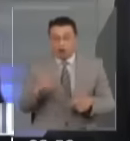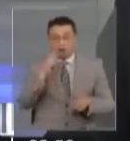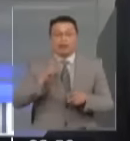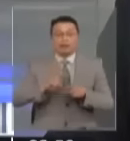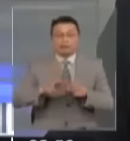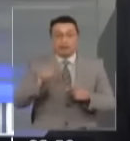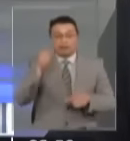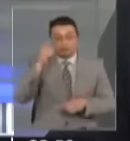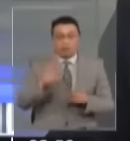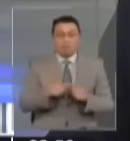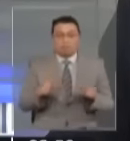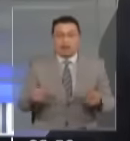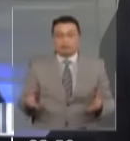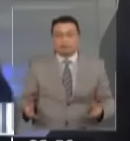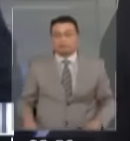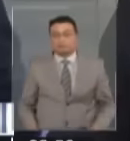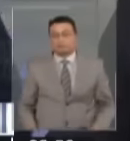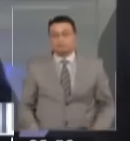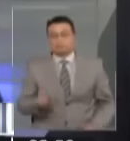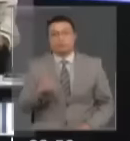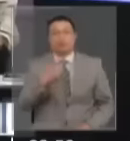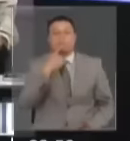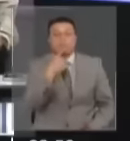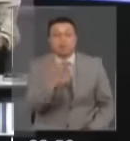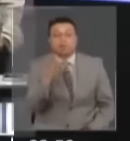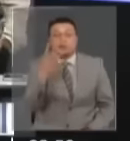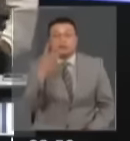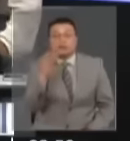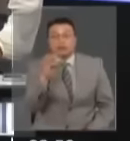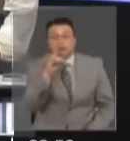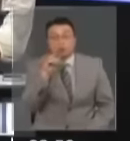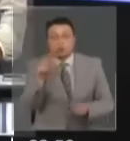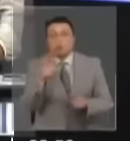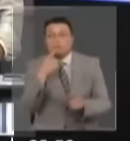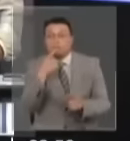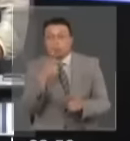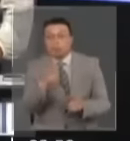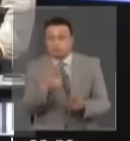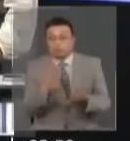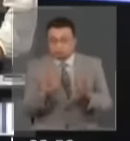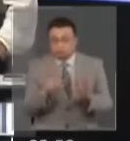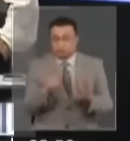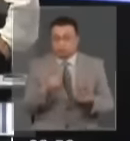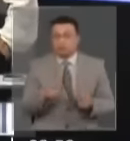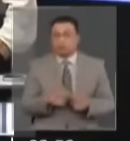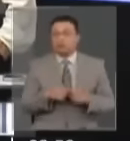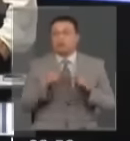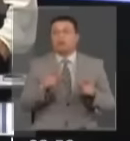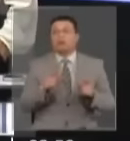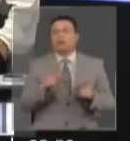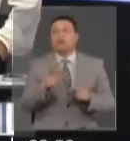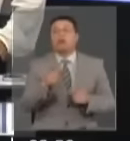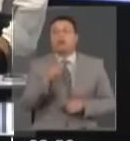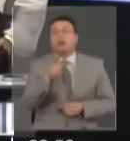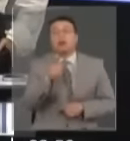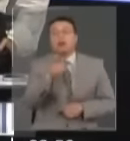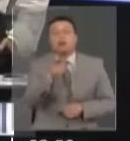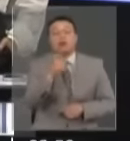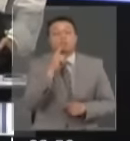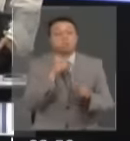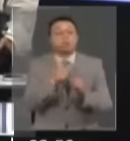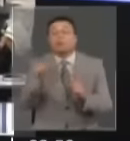más de aquello. La pregunta son 30 segundos, la respuesta es un minuto. Si le preguntan a usted, va a tener un minuto para contestar. Exacto. Andrés Saria, ¿quién interpela? Tiene 30 segundos